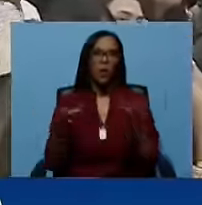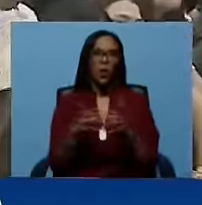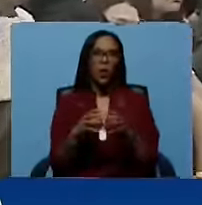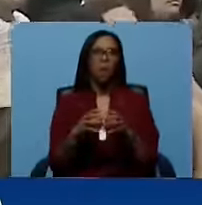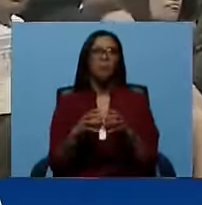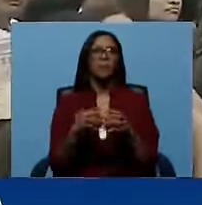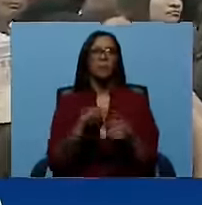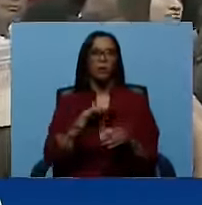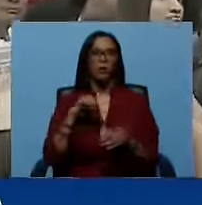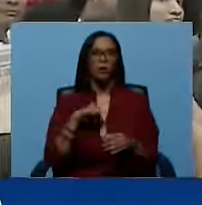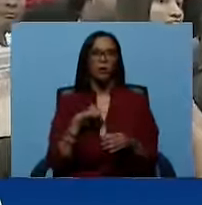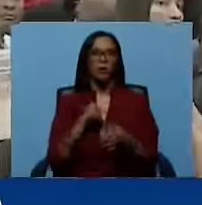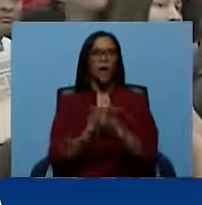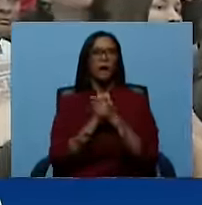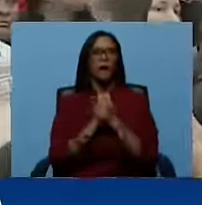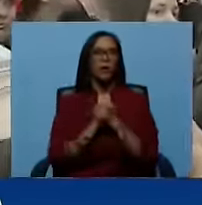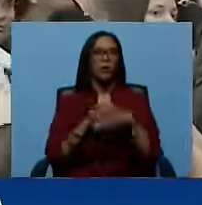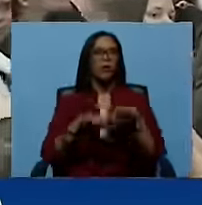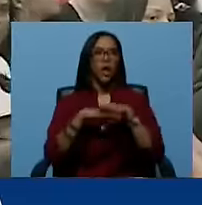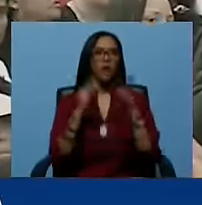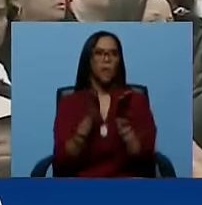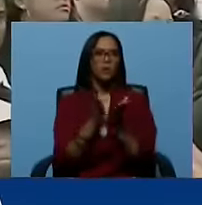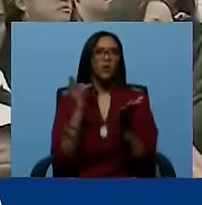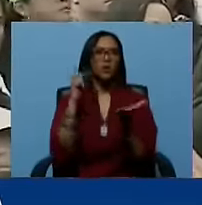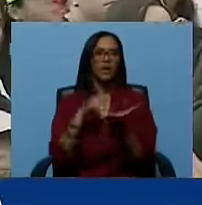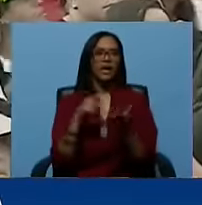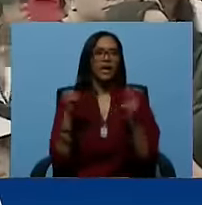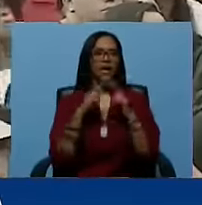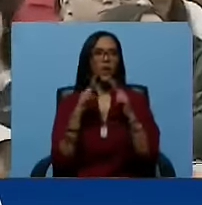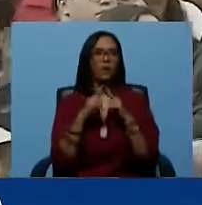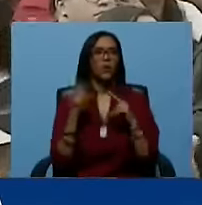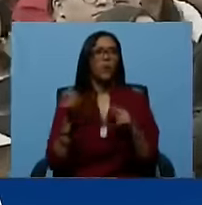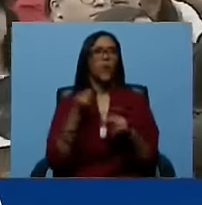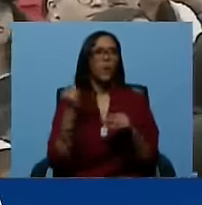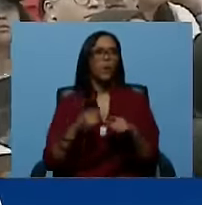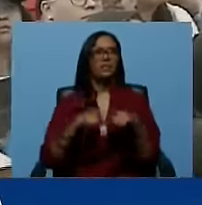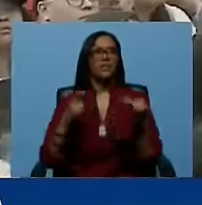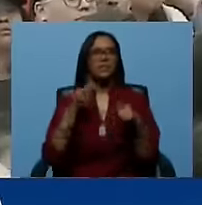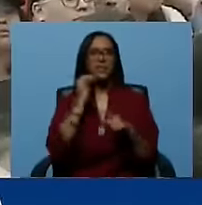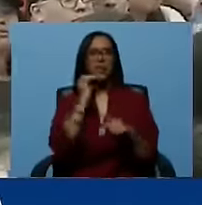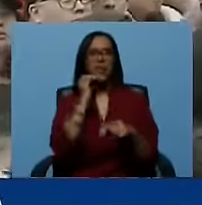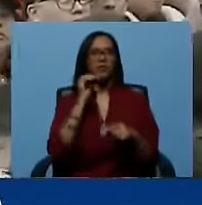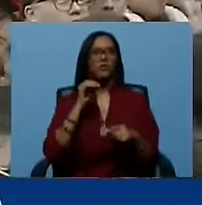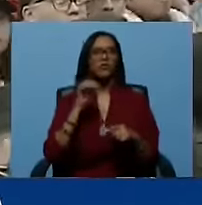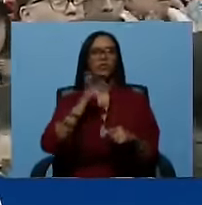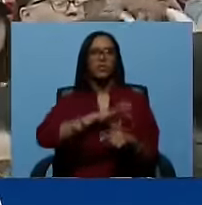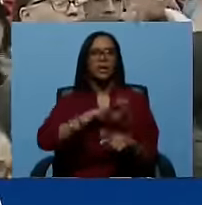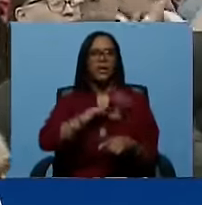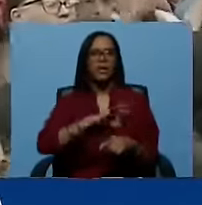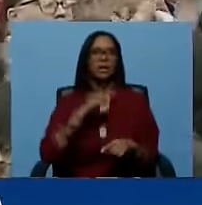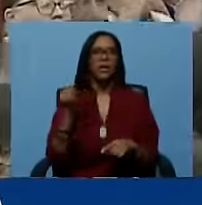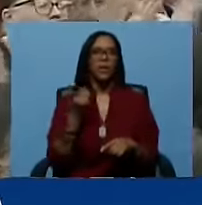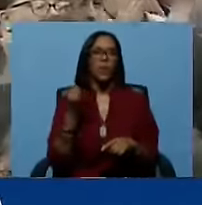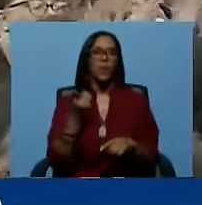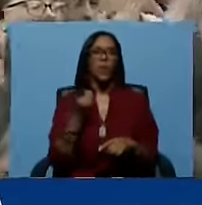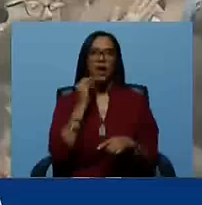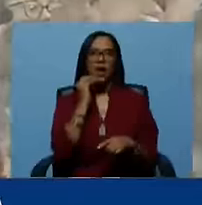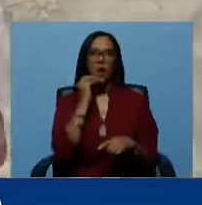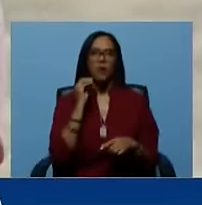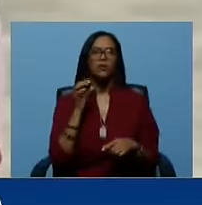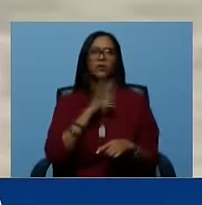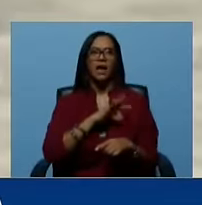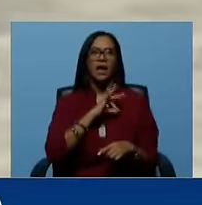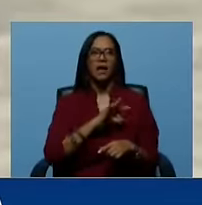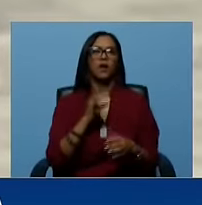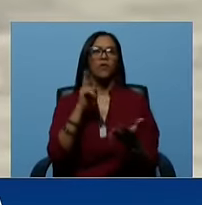que nuestros amigos del mundo vengan a conocer cómo se crece la juventud socialista, cómo la juventud socialista fue